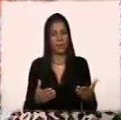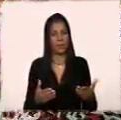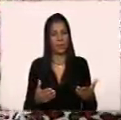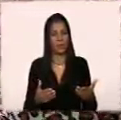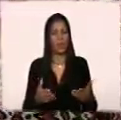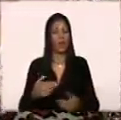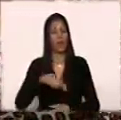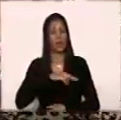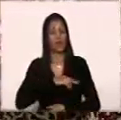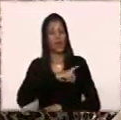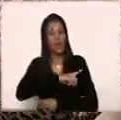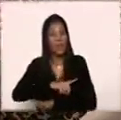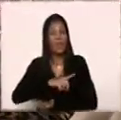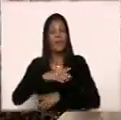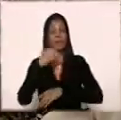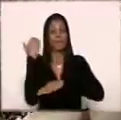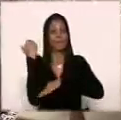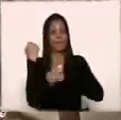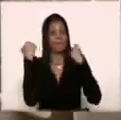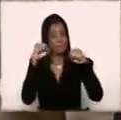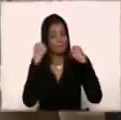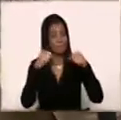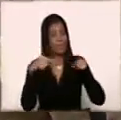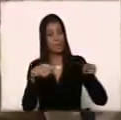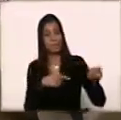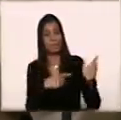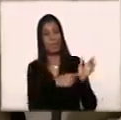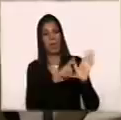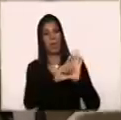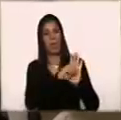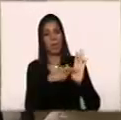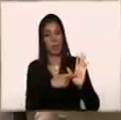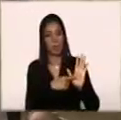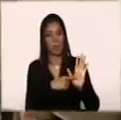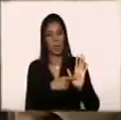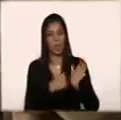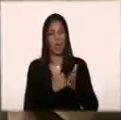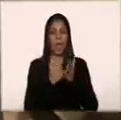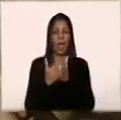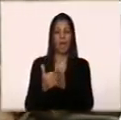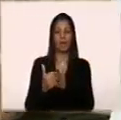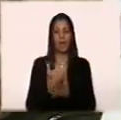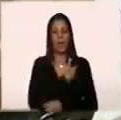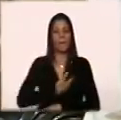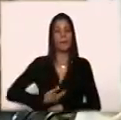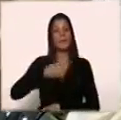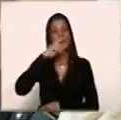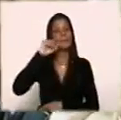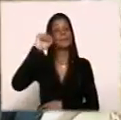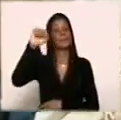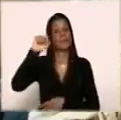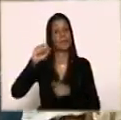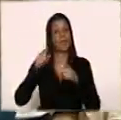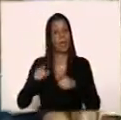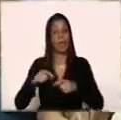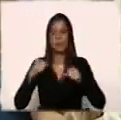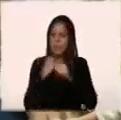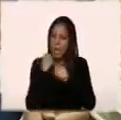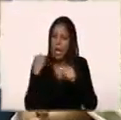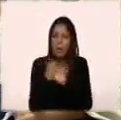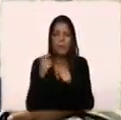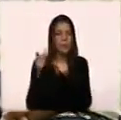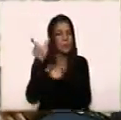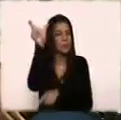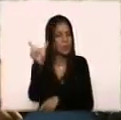tenemos que hacerla cumplir y ayudar a nuestro presidente Nicolás Maduro, nuestro amigo comandante obrero, que ha tenido